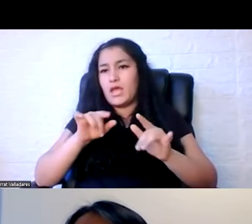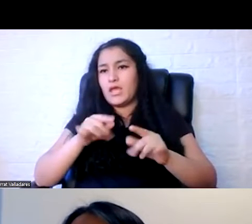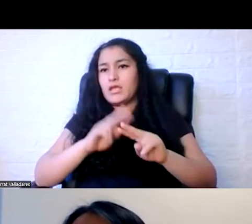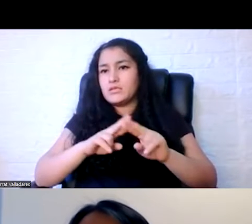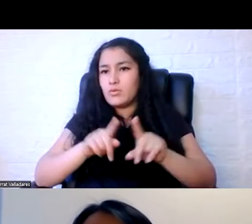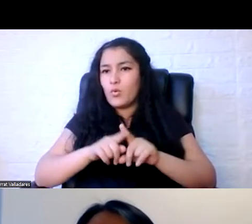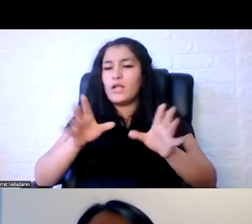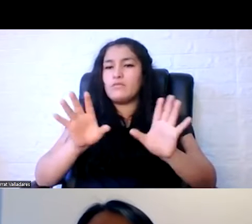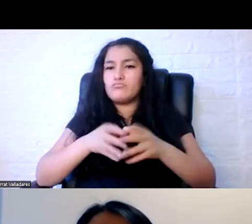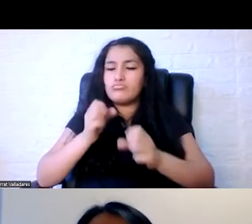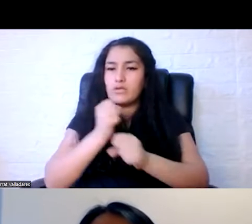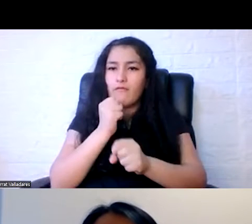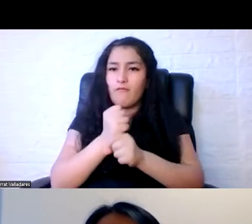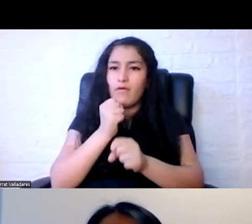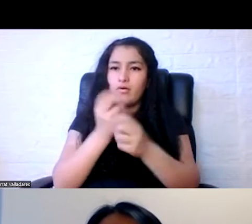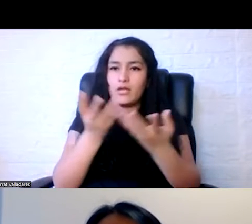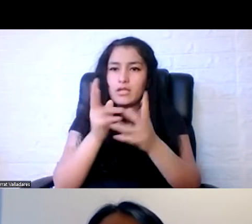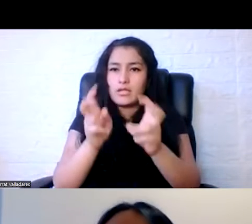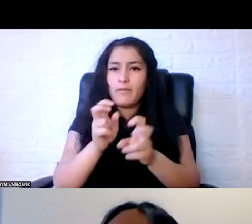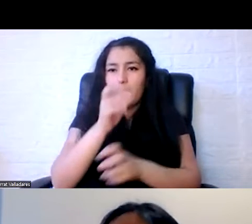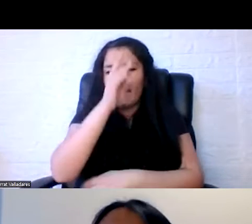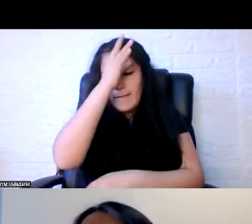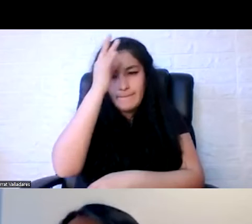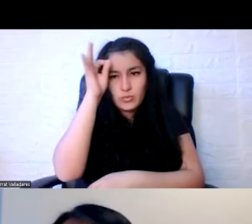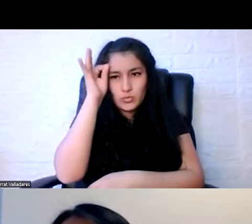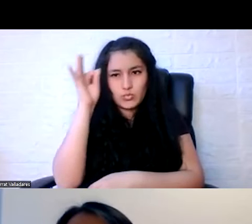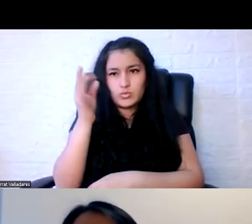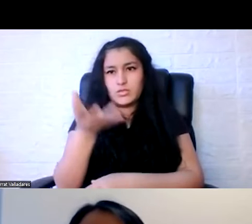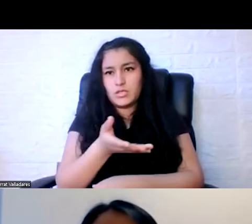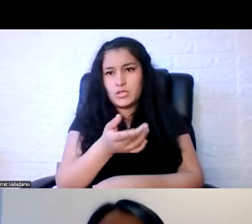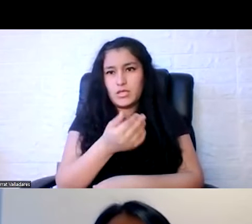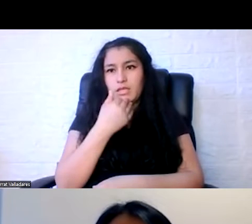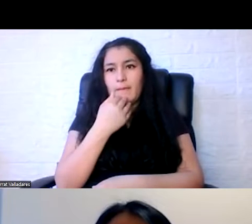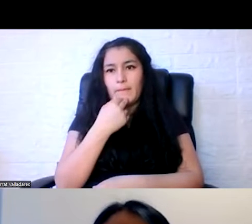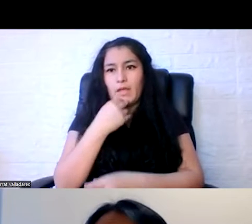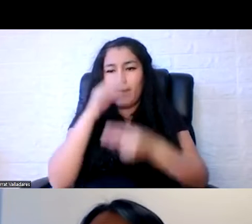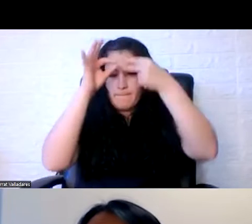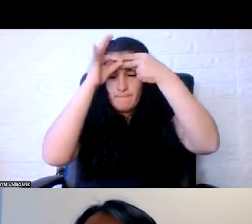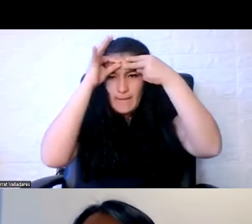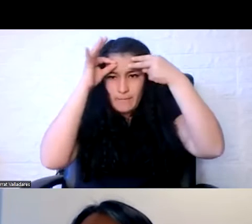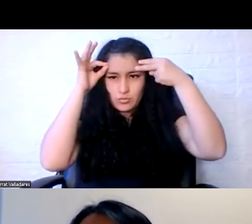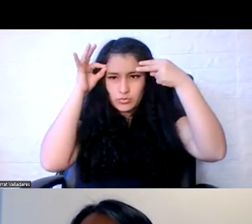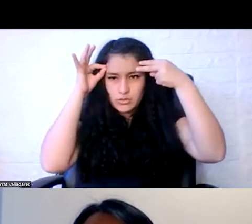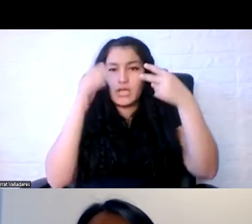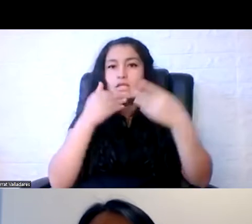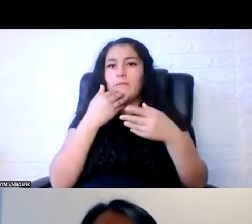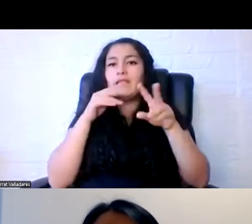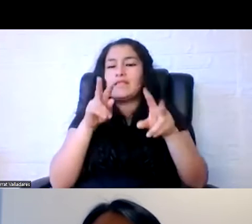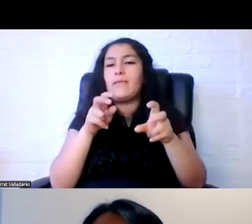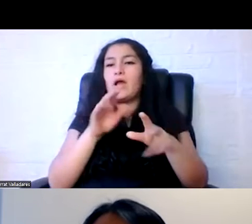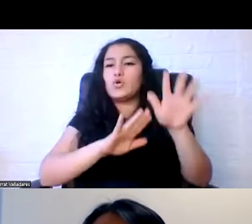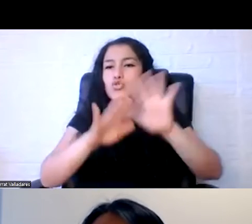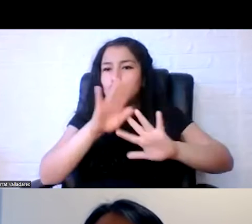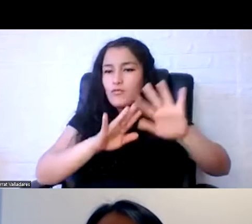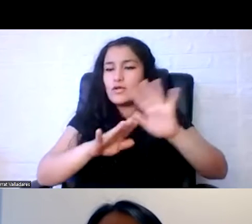en Hualmapu y Puelmapu, o sea, en Gulomapu y en Puelmapu, sobre conservación en territorios indígenas, y